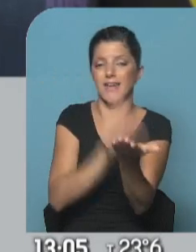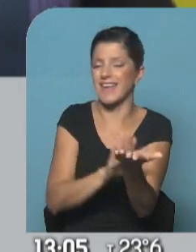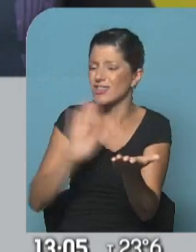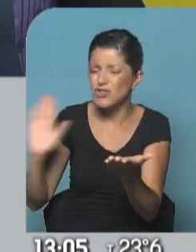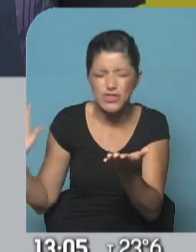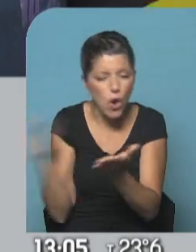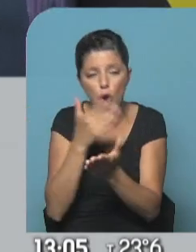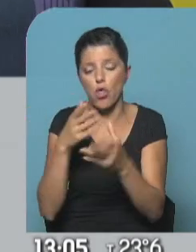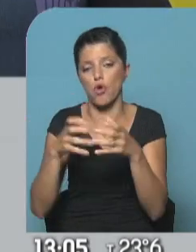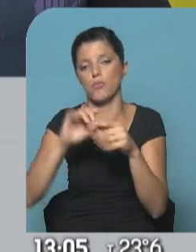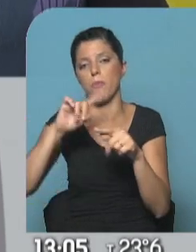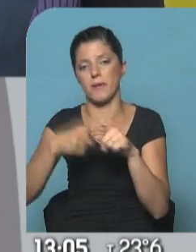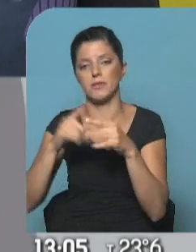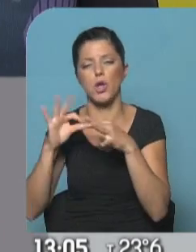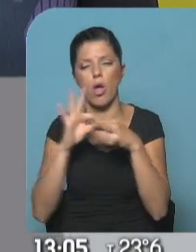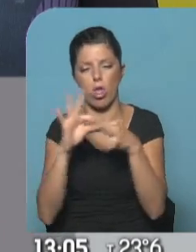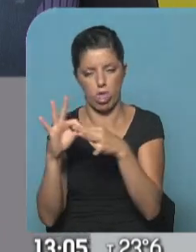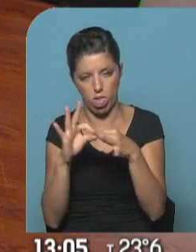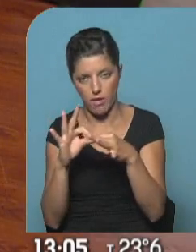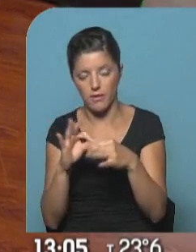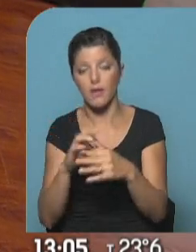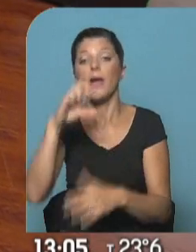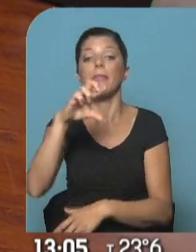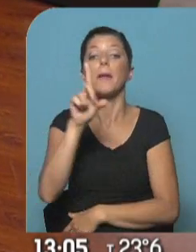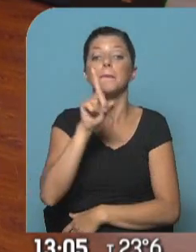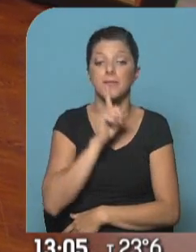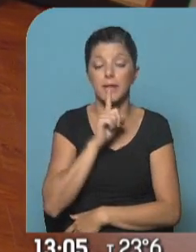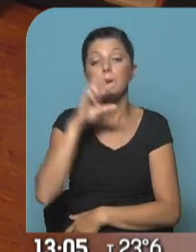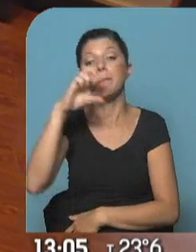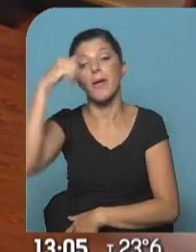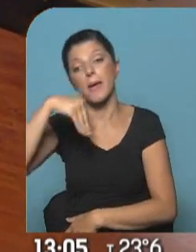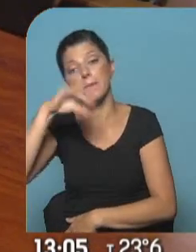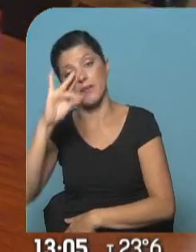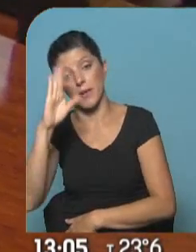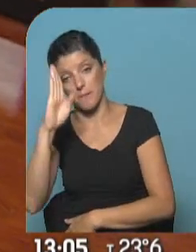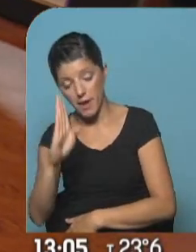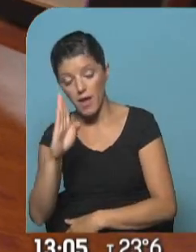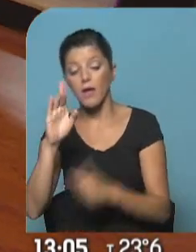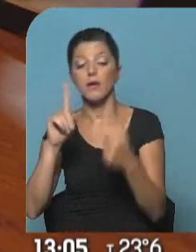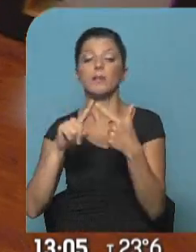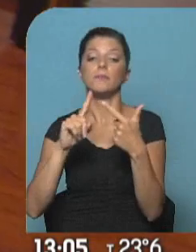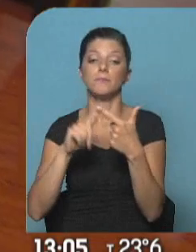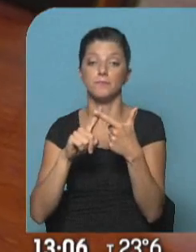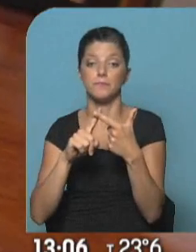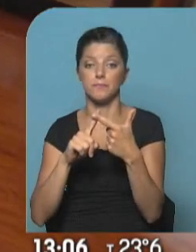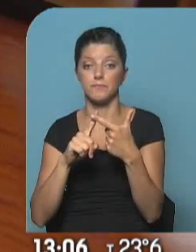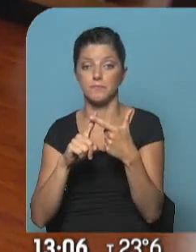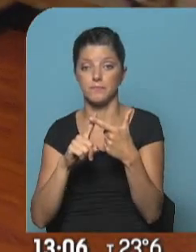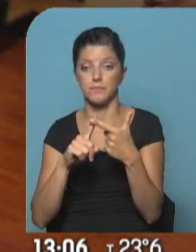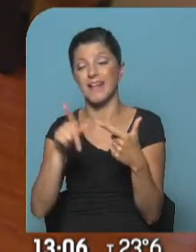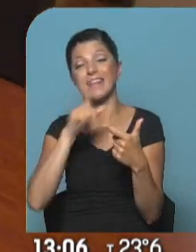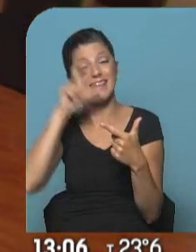tener apoyo y Dilma podría ser candidata al Senado con apoyo de esos sectores incluso. Es muy loca la política,